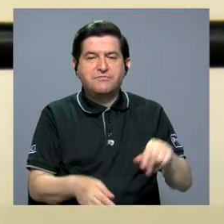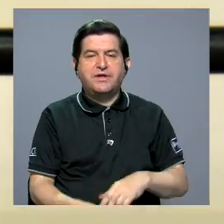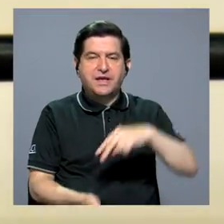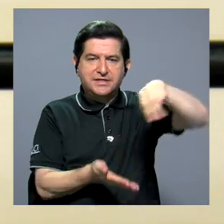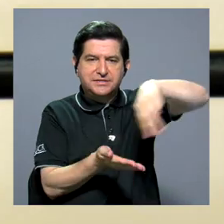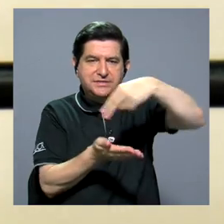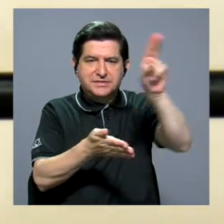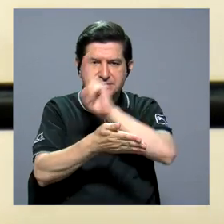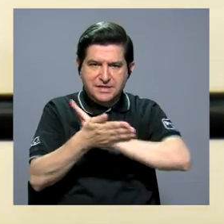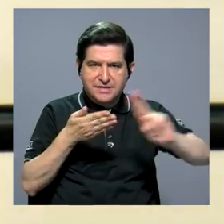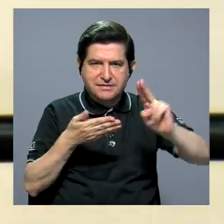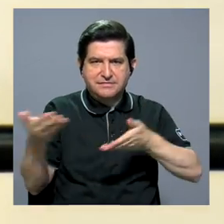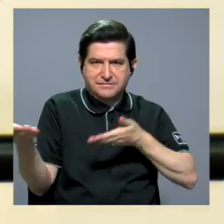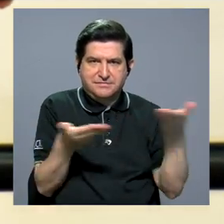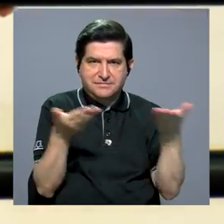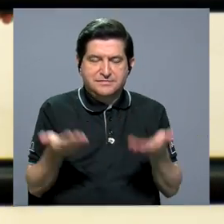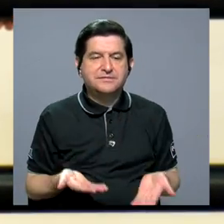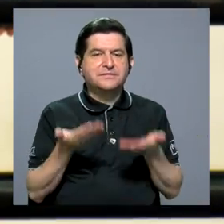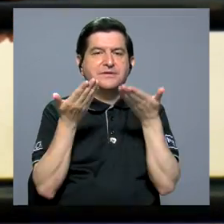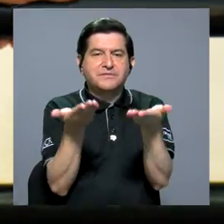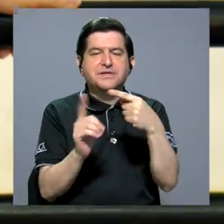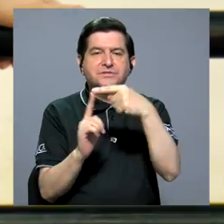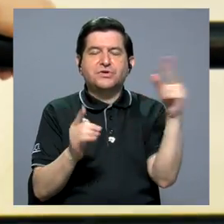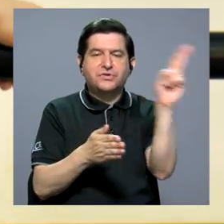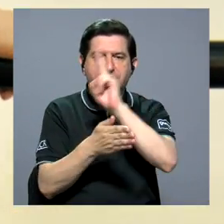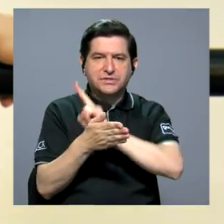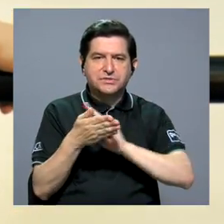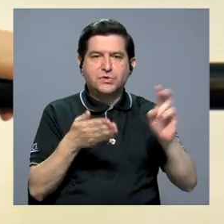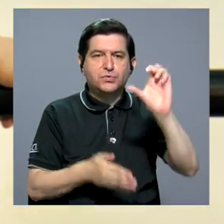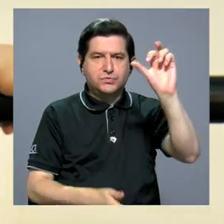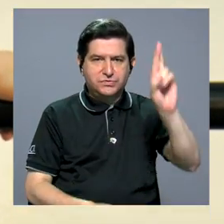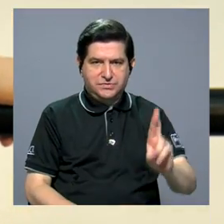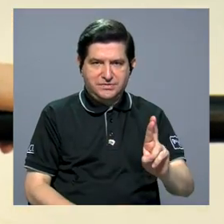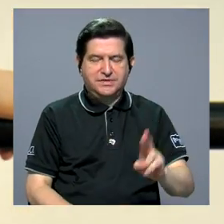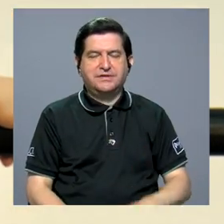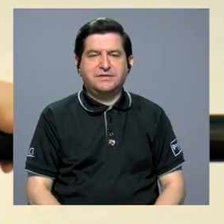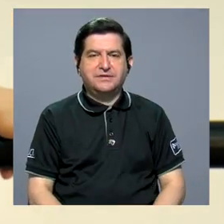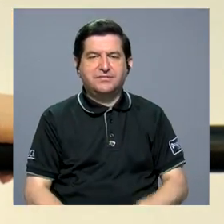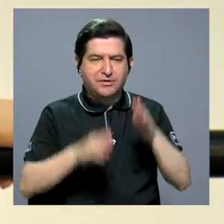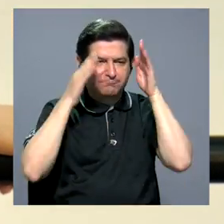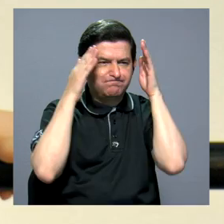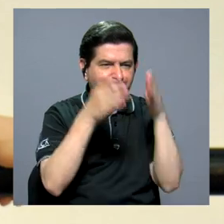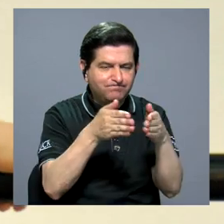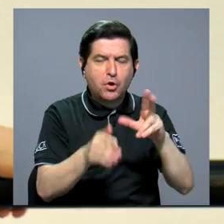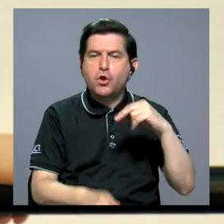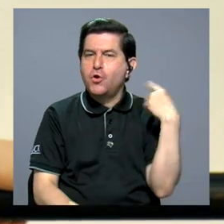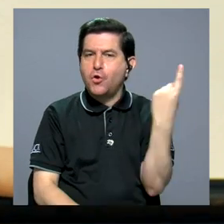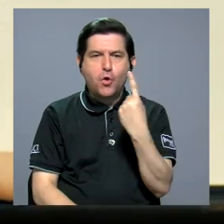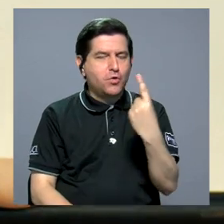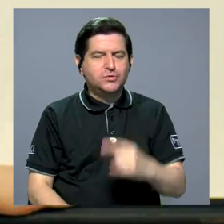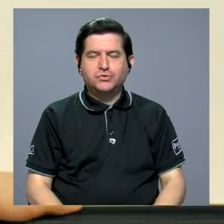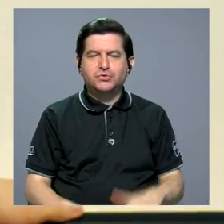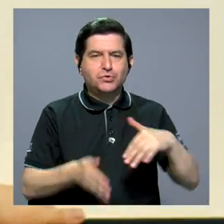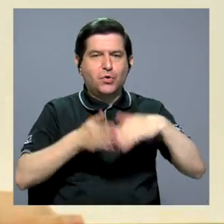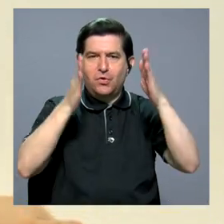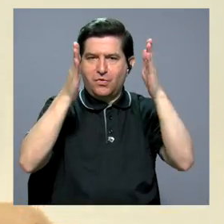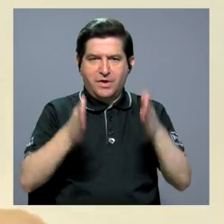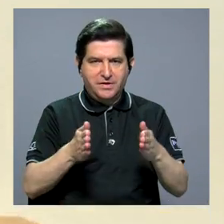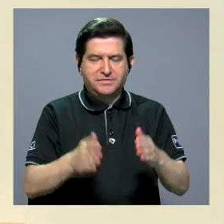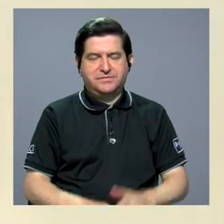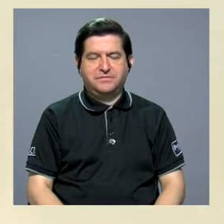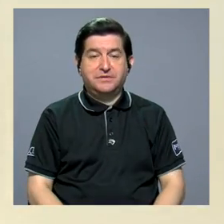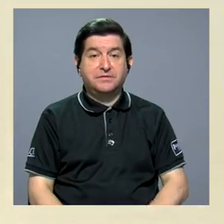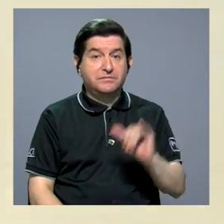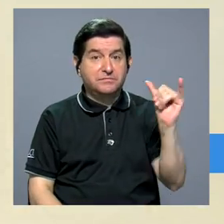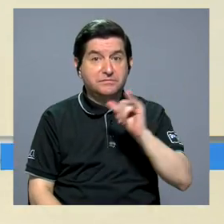danza universitaria son un servicio que se ofrece desde la Universidad de Costa Rica, dirigido no solo a la